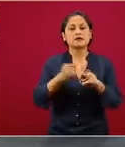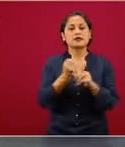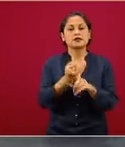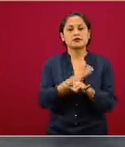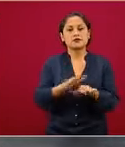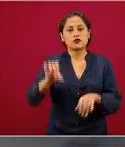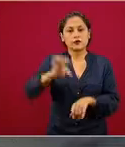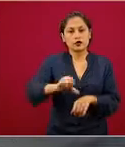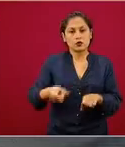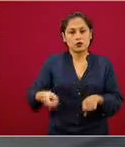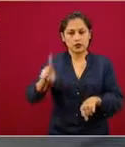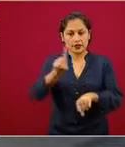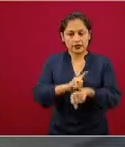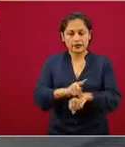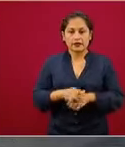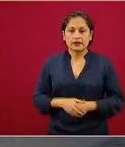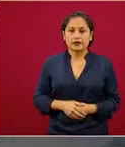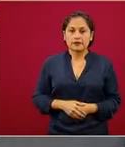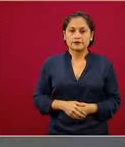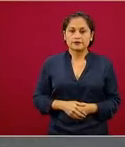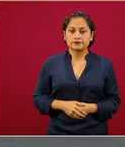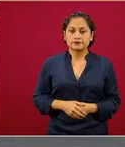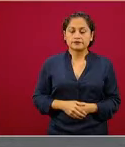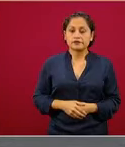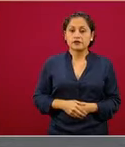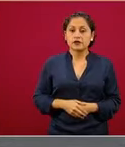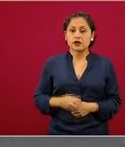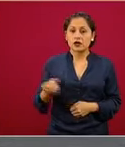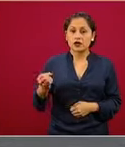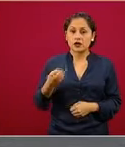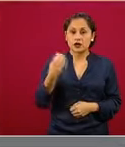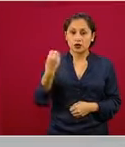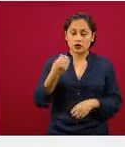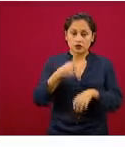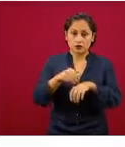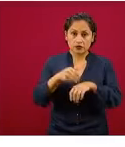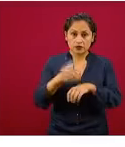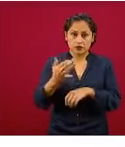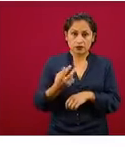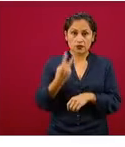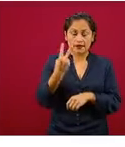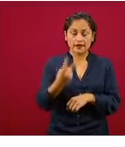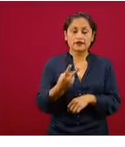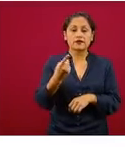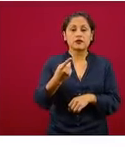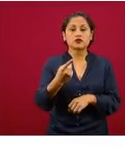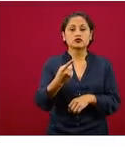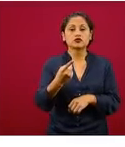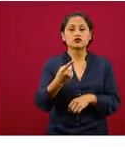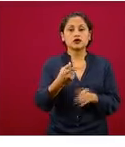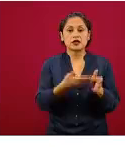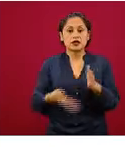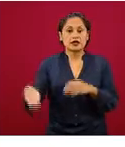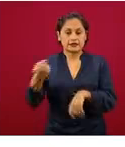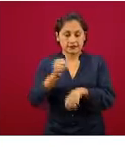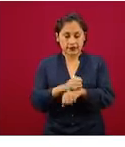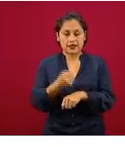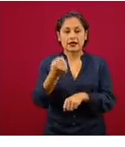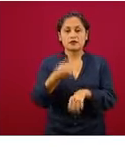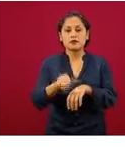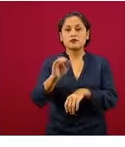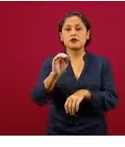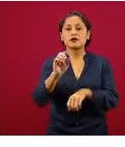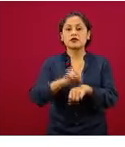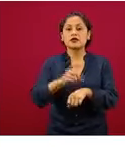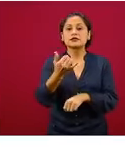hoy, número 52 de Jornada Nacional de Sana Distancia. Estamos ya a